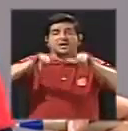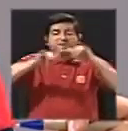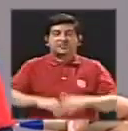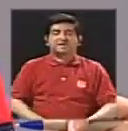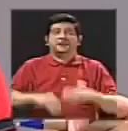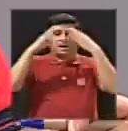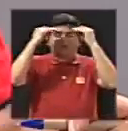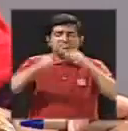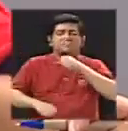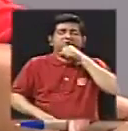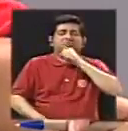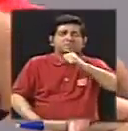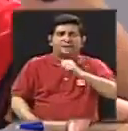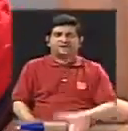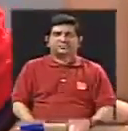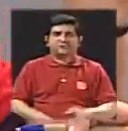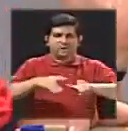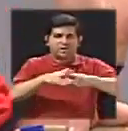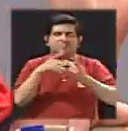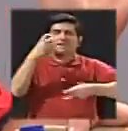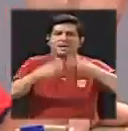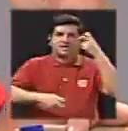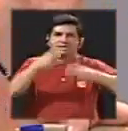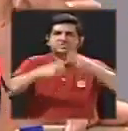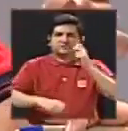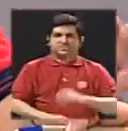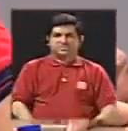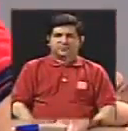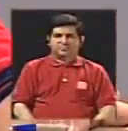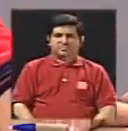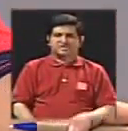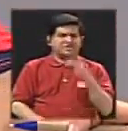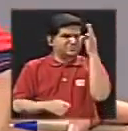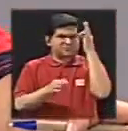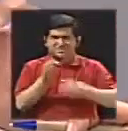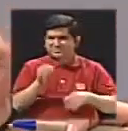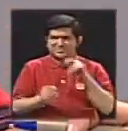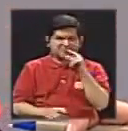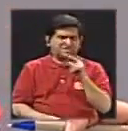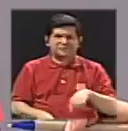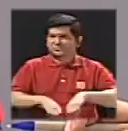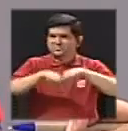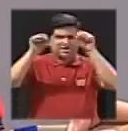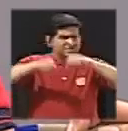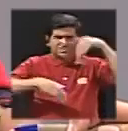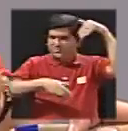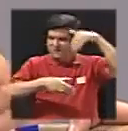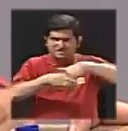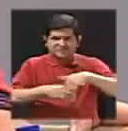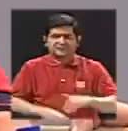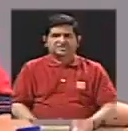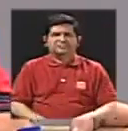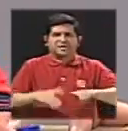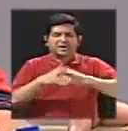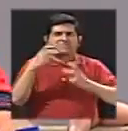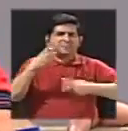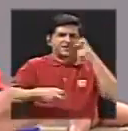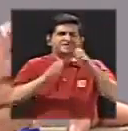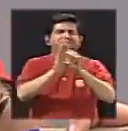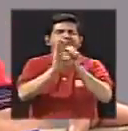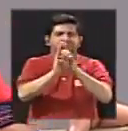los datos viejos. Y empiezan a salir los problemas. Entonces, que no es tan simple como que usted no estaba en el sistema. Empiezan a salir problemas,